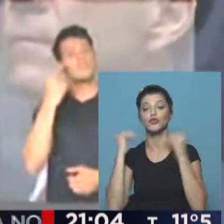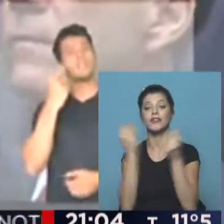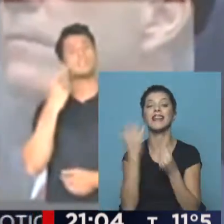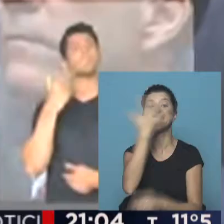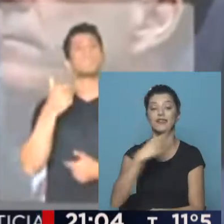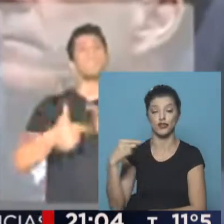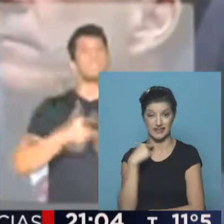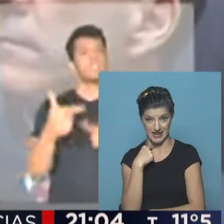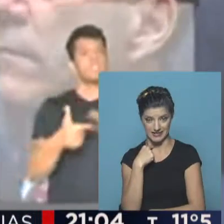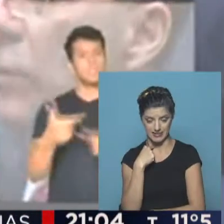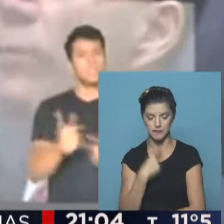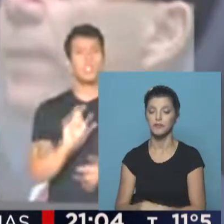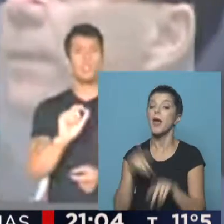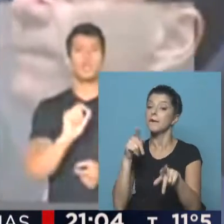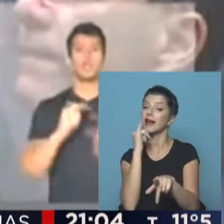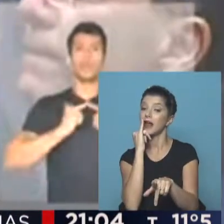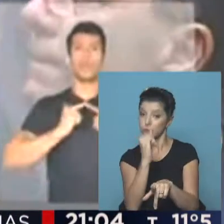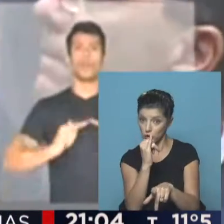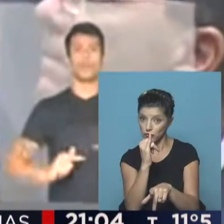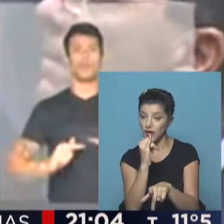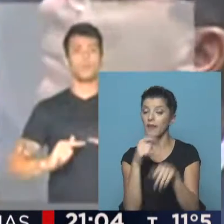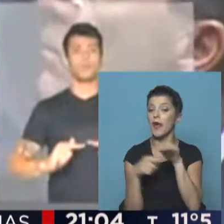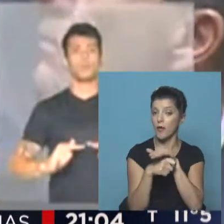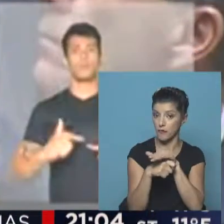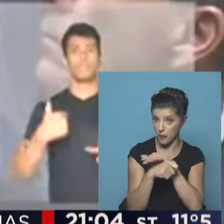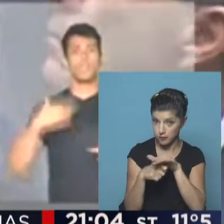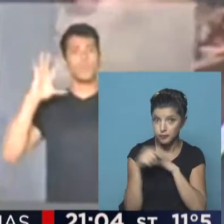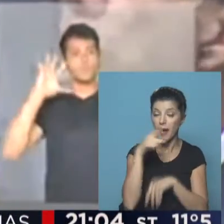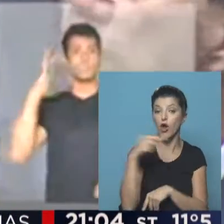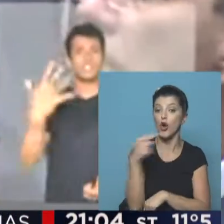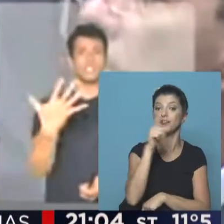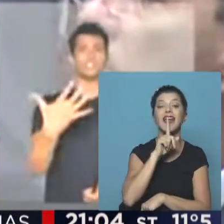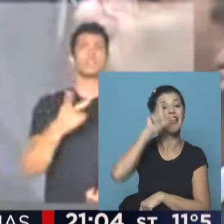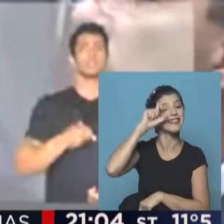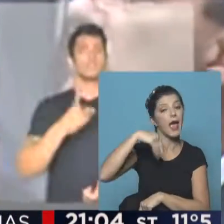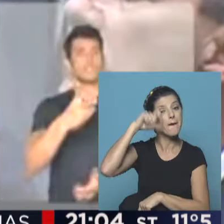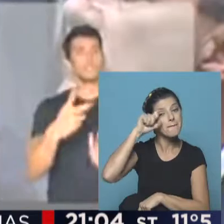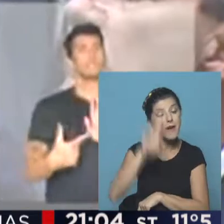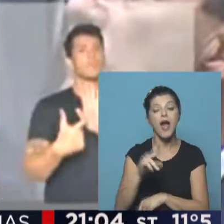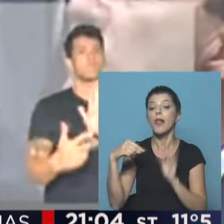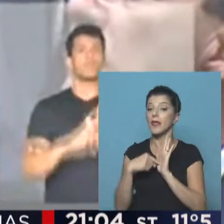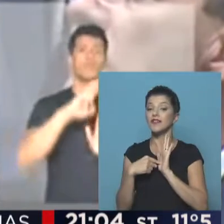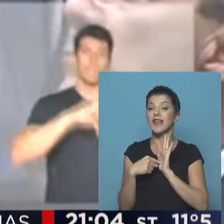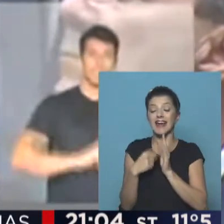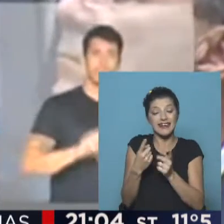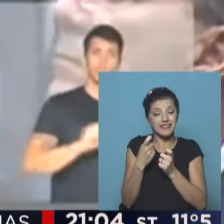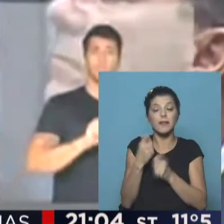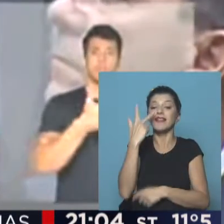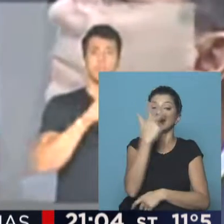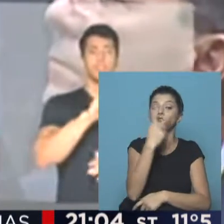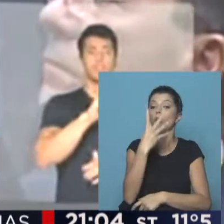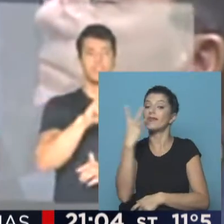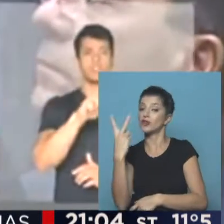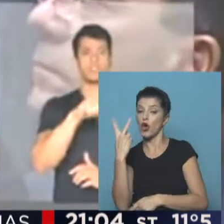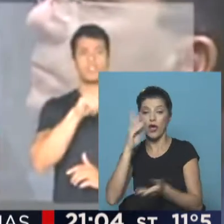la Cámara. Para que esa denuncia sea encaminada al Supremo Tribunal Federal, esa posición debía ser aprobada igualmente por 342 diputados.